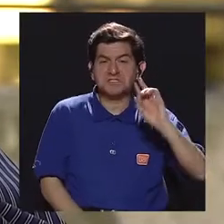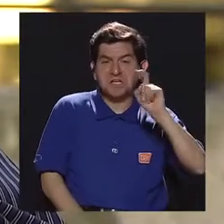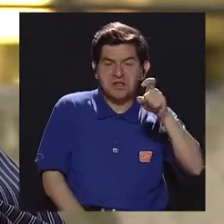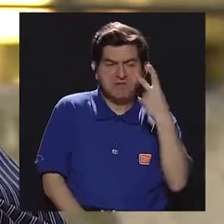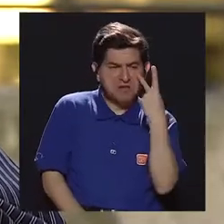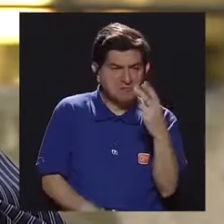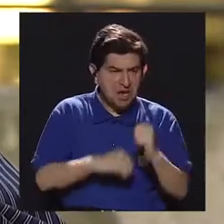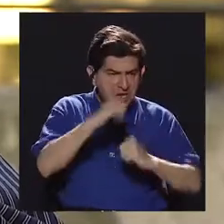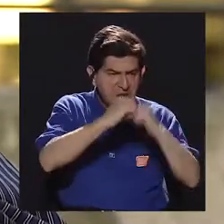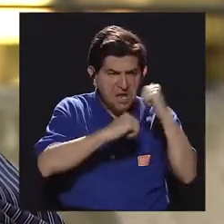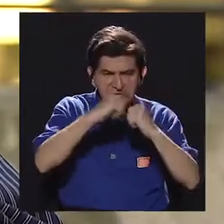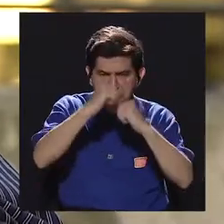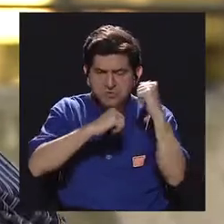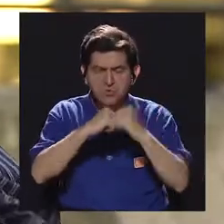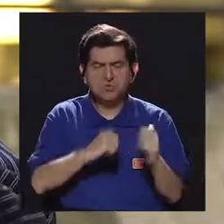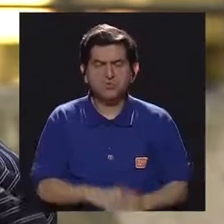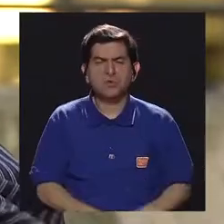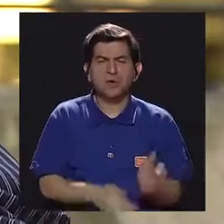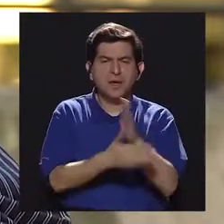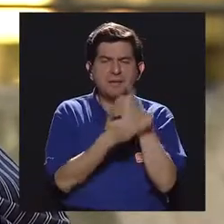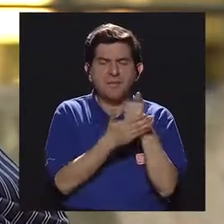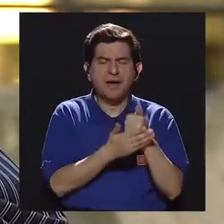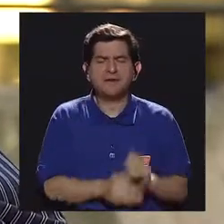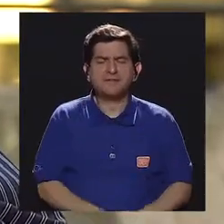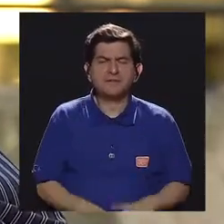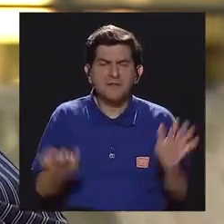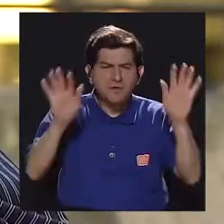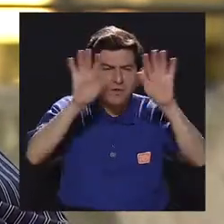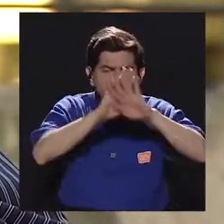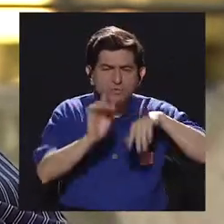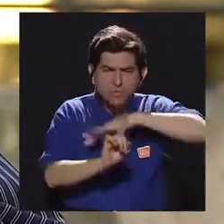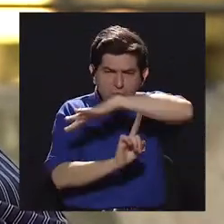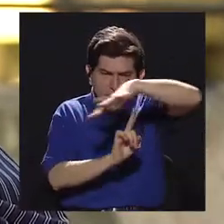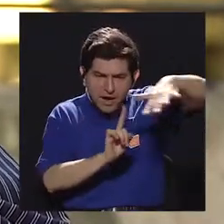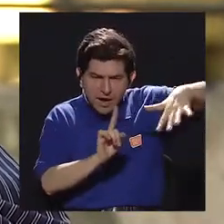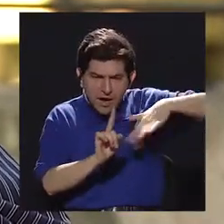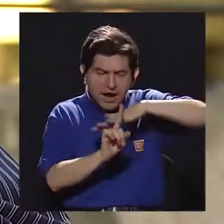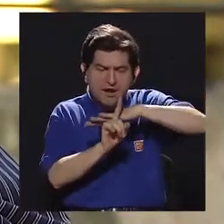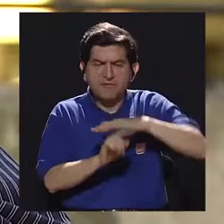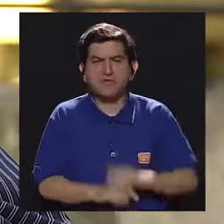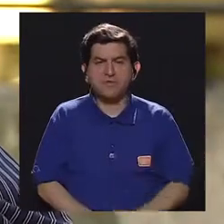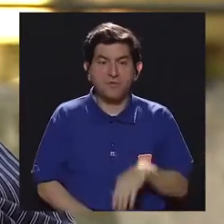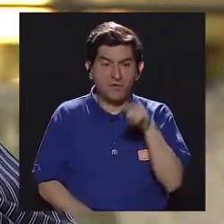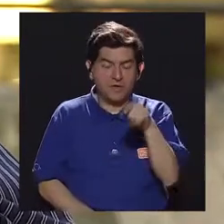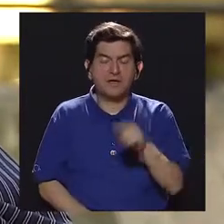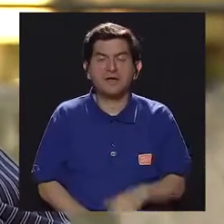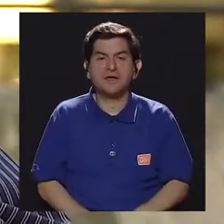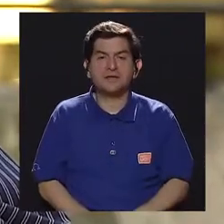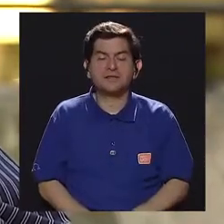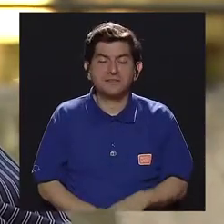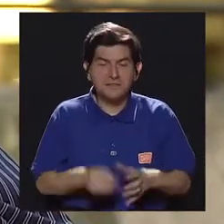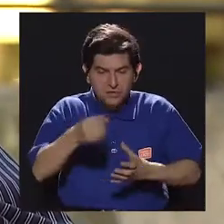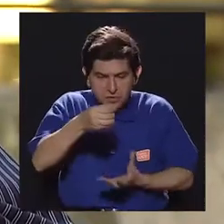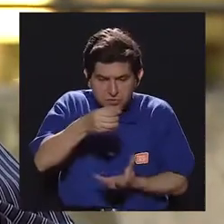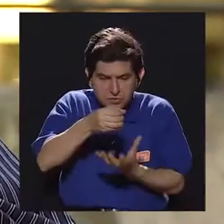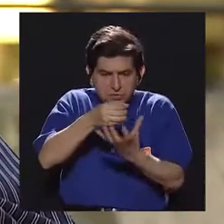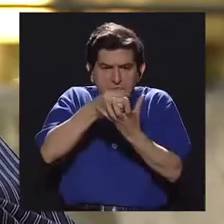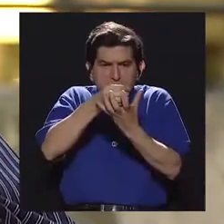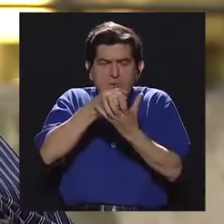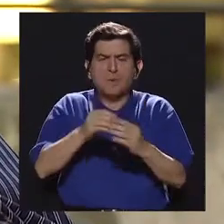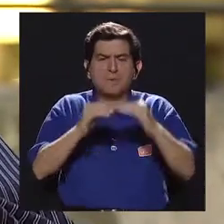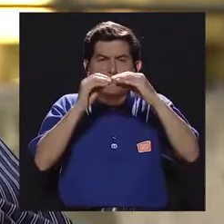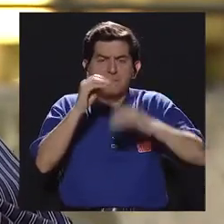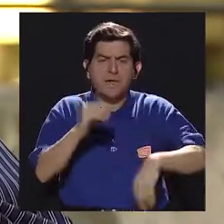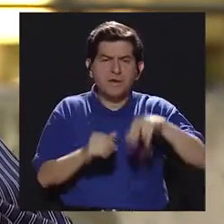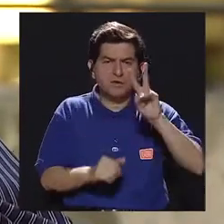radiográficamente nosotros vemos una estructura que es como un halo oscuro alrededor de la muela, que es el saco pericoronario. Si ese saco